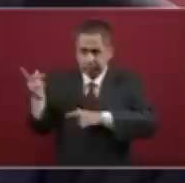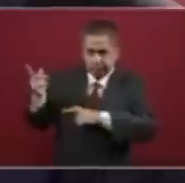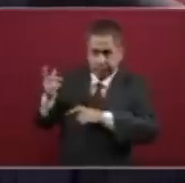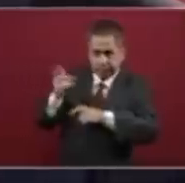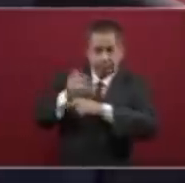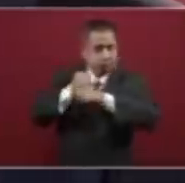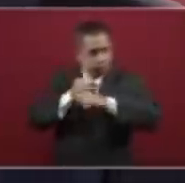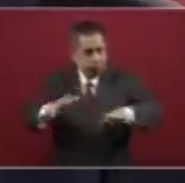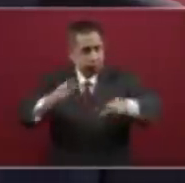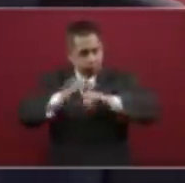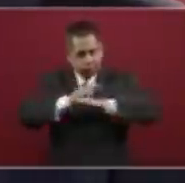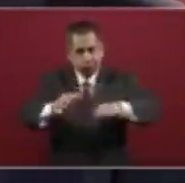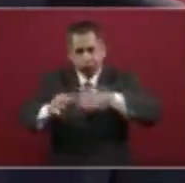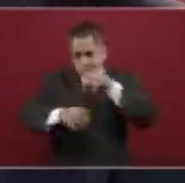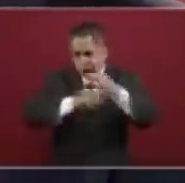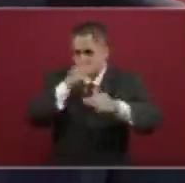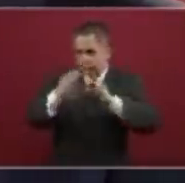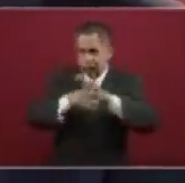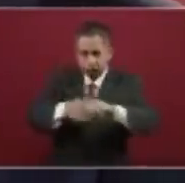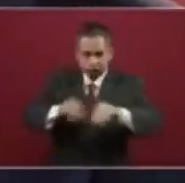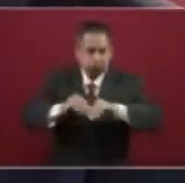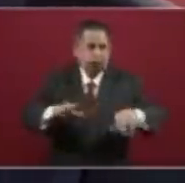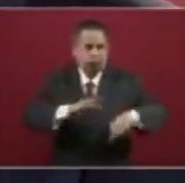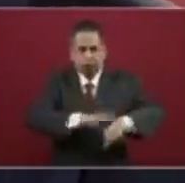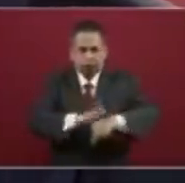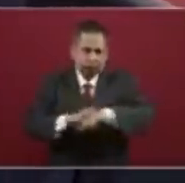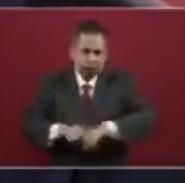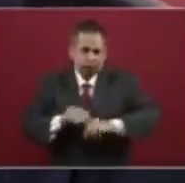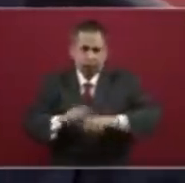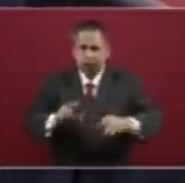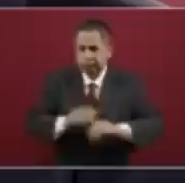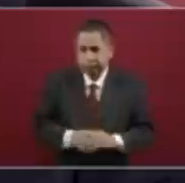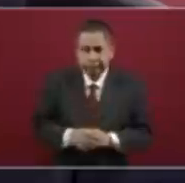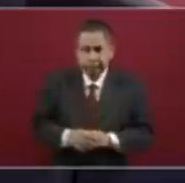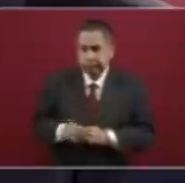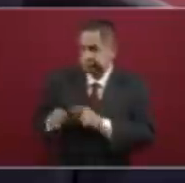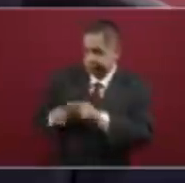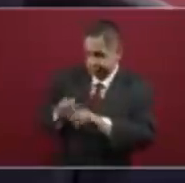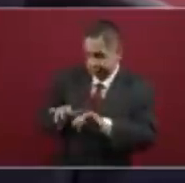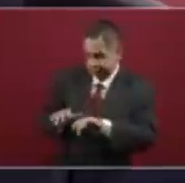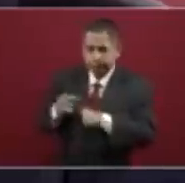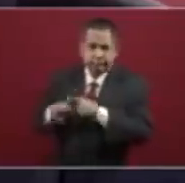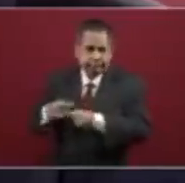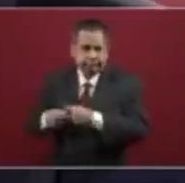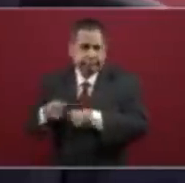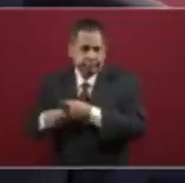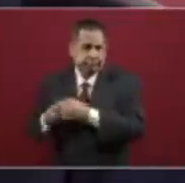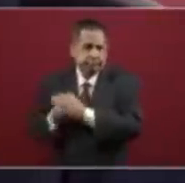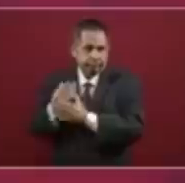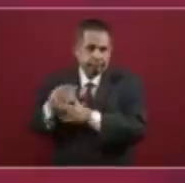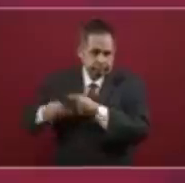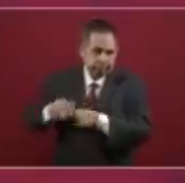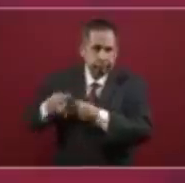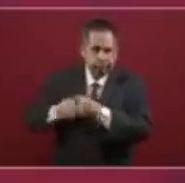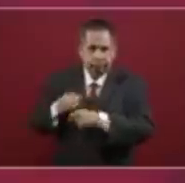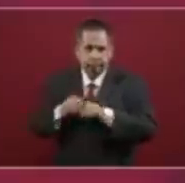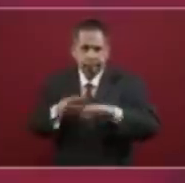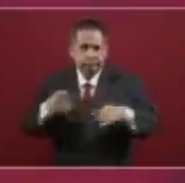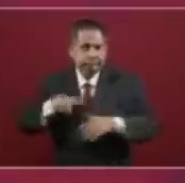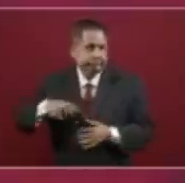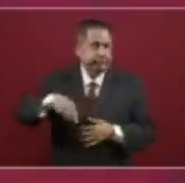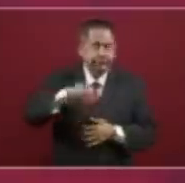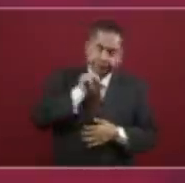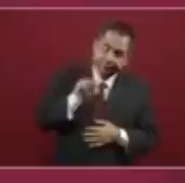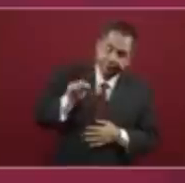Tenemos que estar actualizando también la plataforma para que el usuario, el